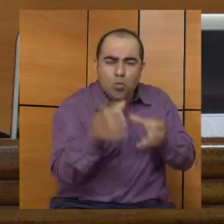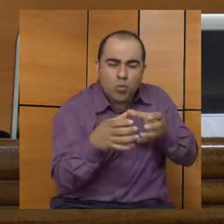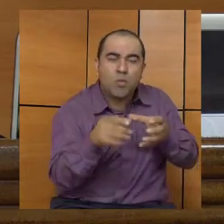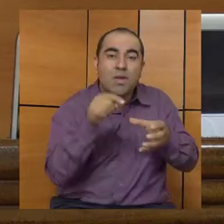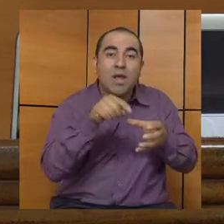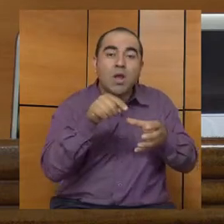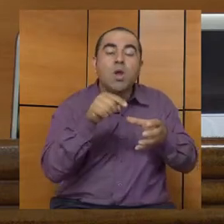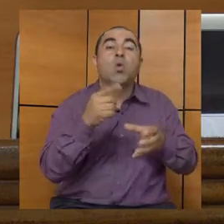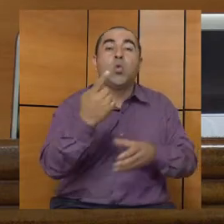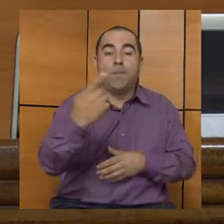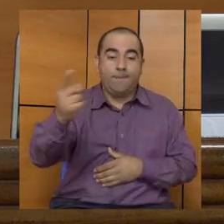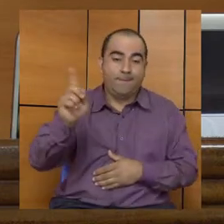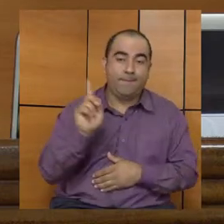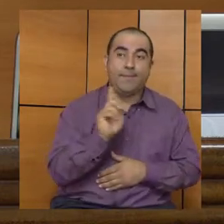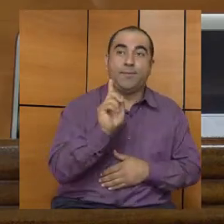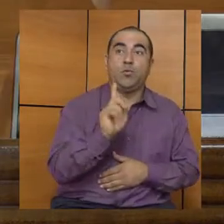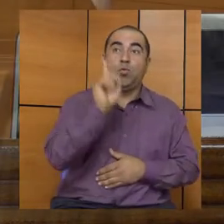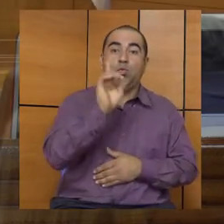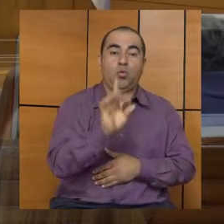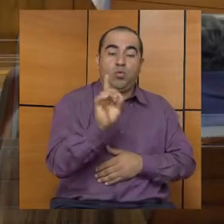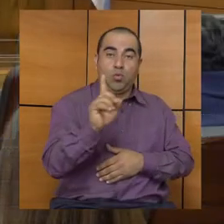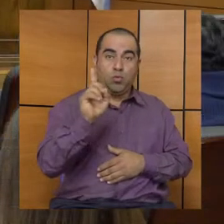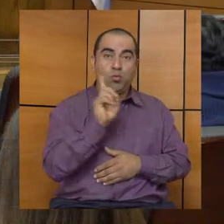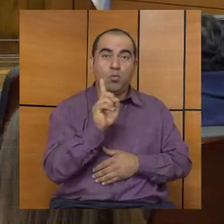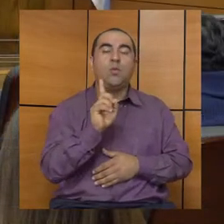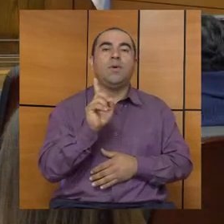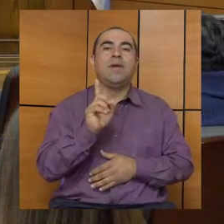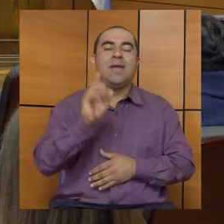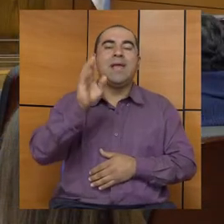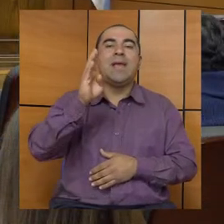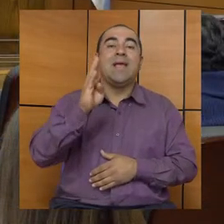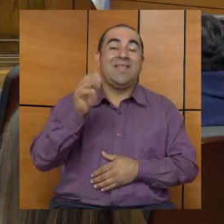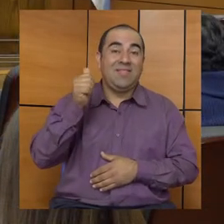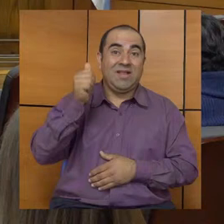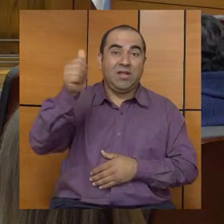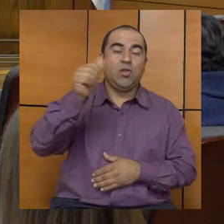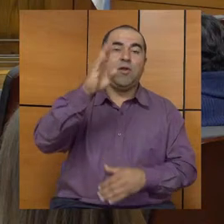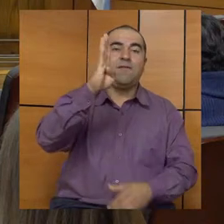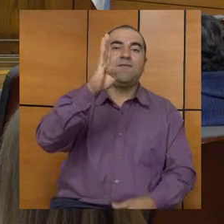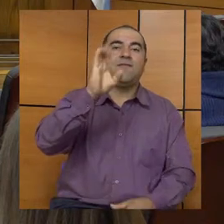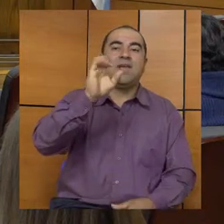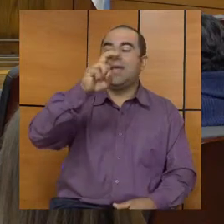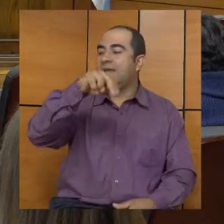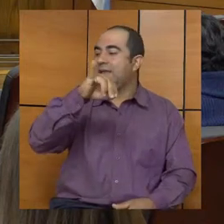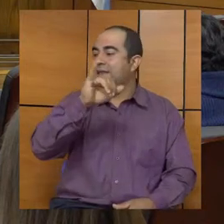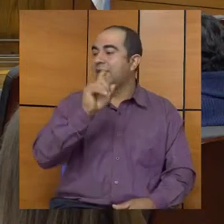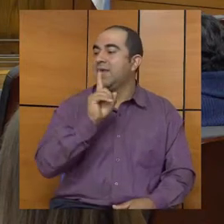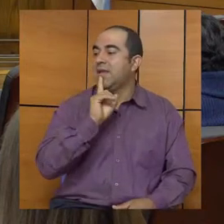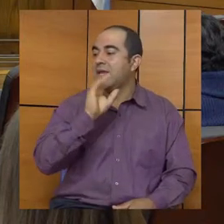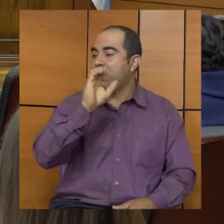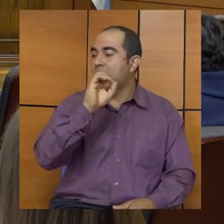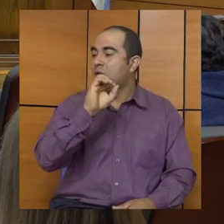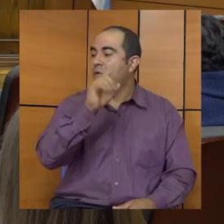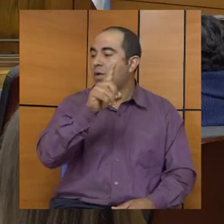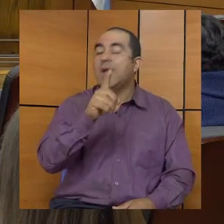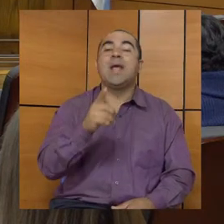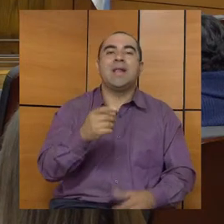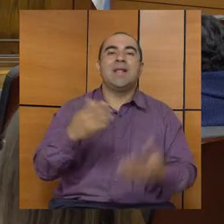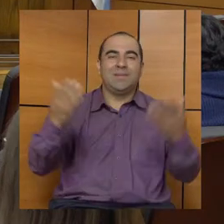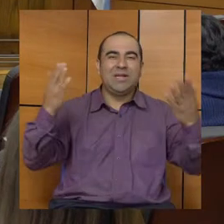hoy nos acompaña en forma online su decano, el doctor Benito Umaña Hermosilla, quien también nos entrega su especial